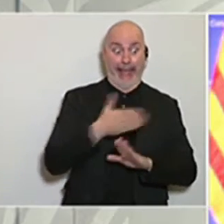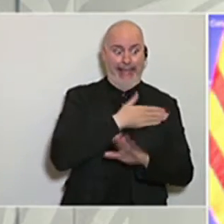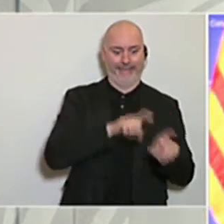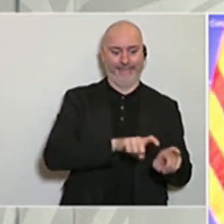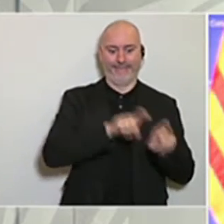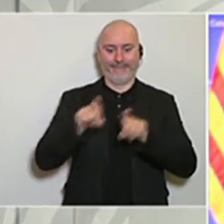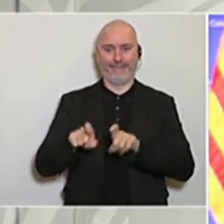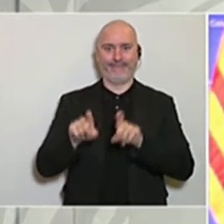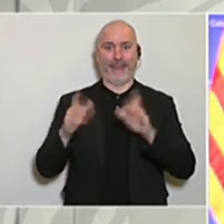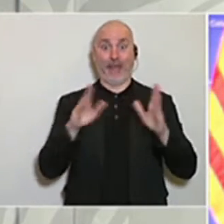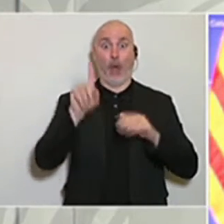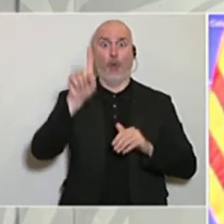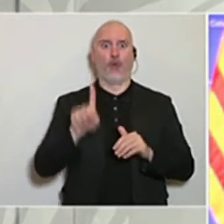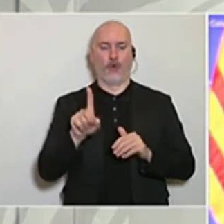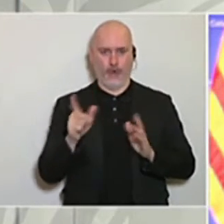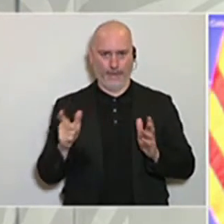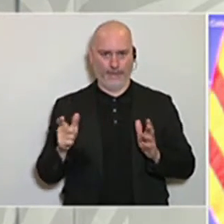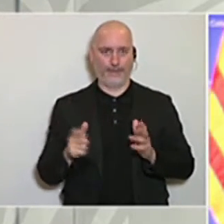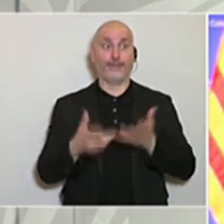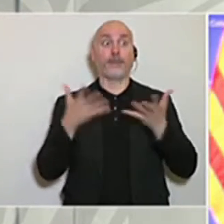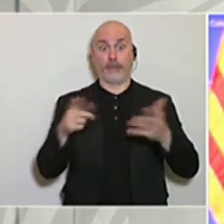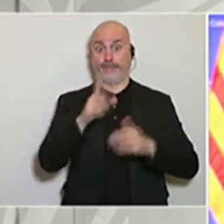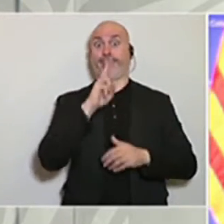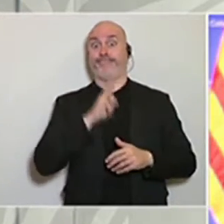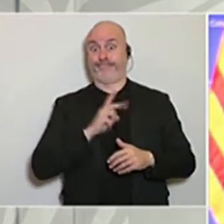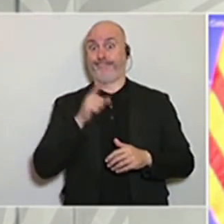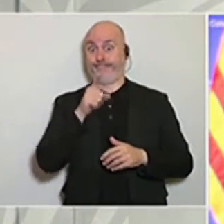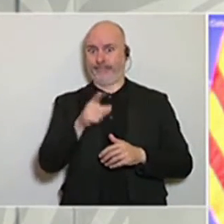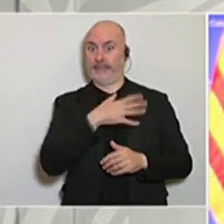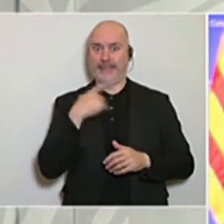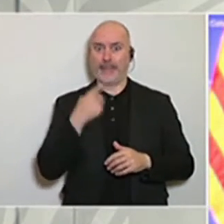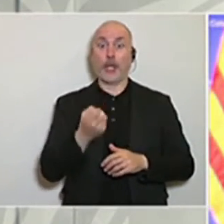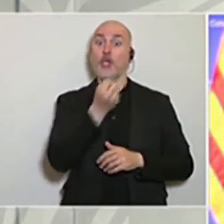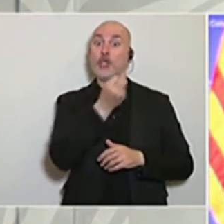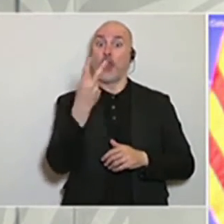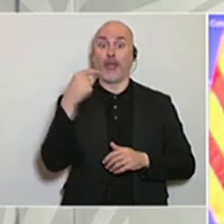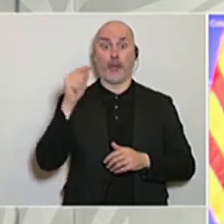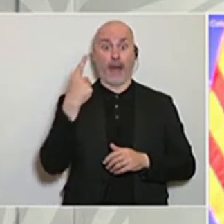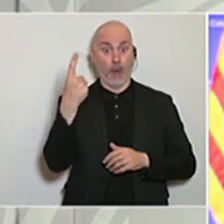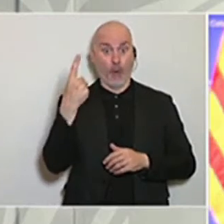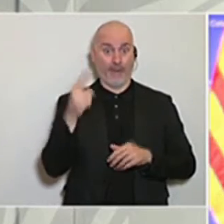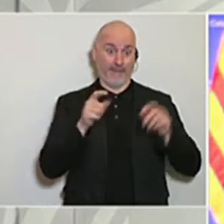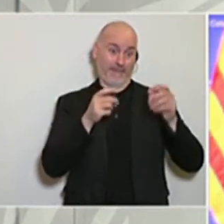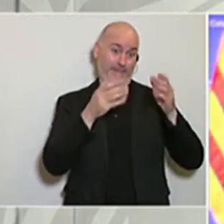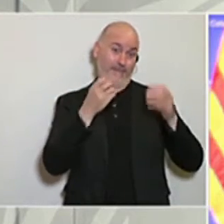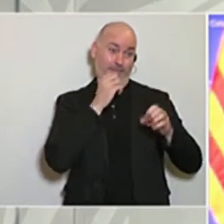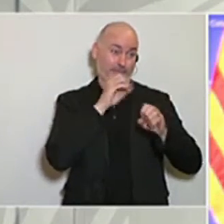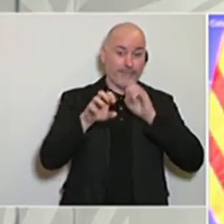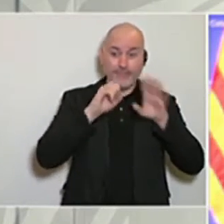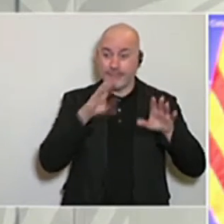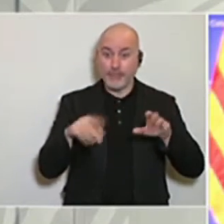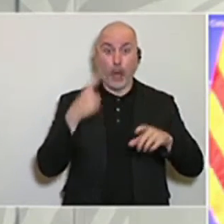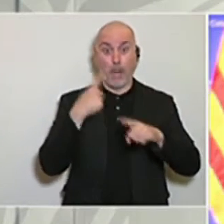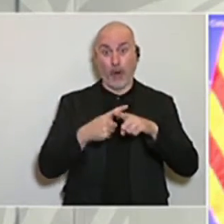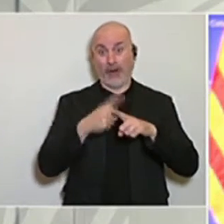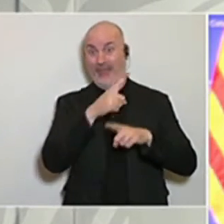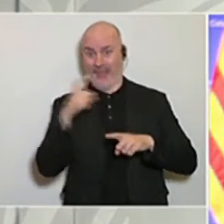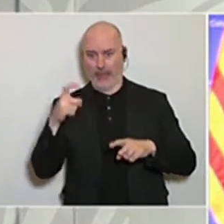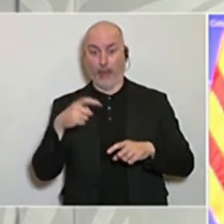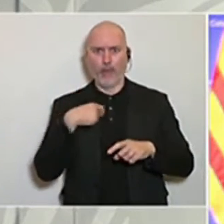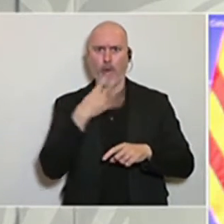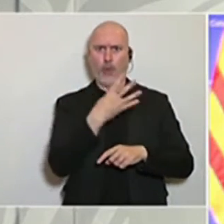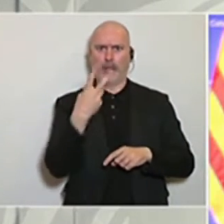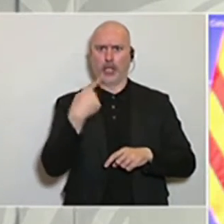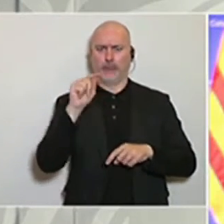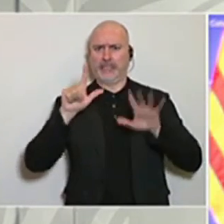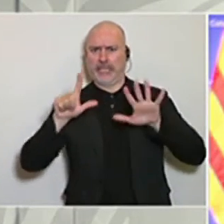a la zona 1. En concreto, usted lo comentaba, ¿no? Hemos pasado de 12,1 casos por 100.000 habitantes a 42,7